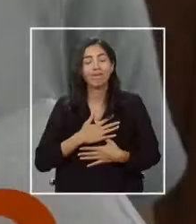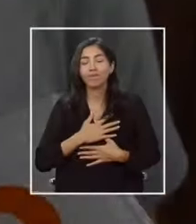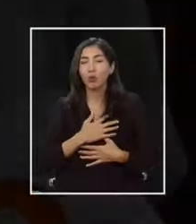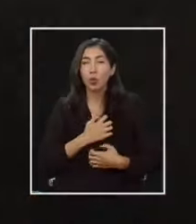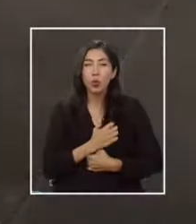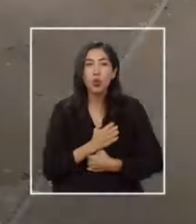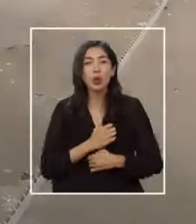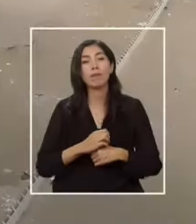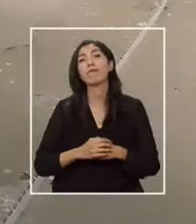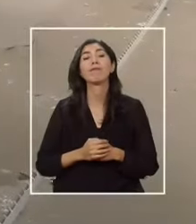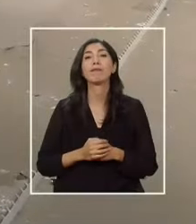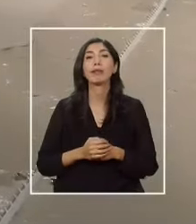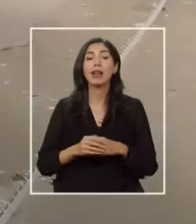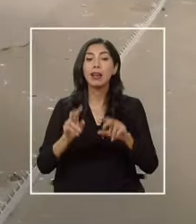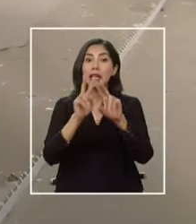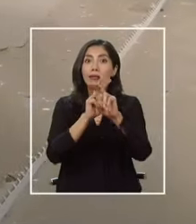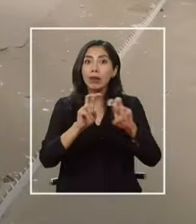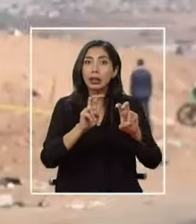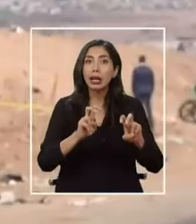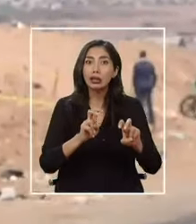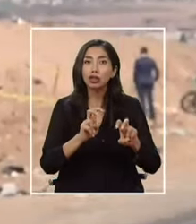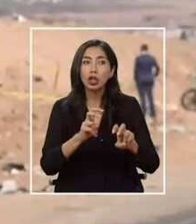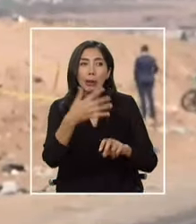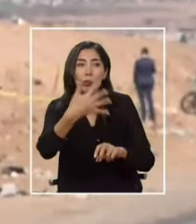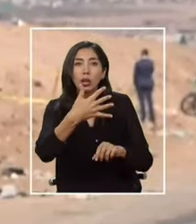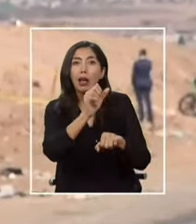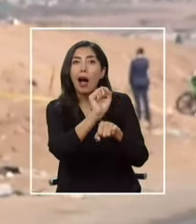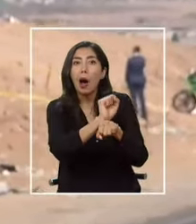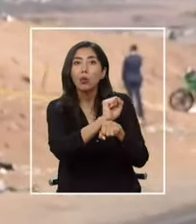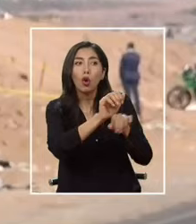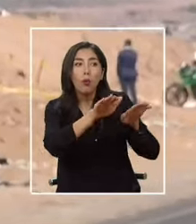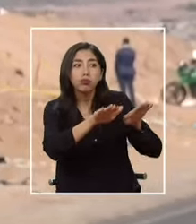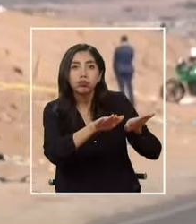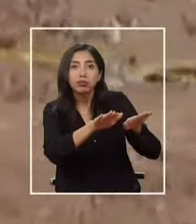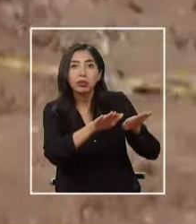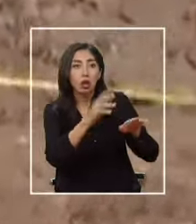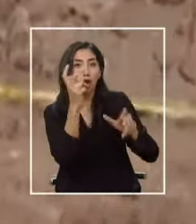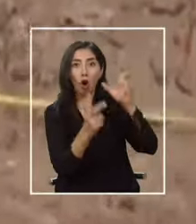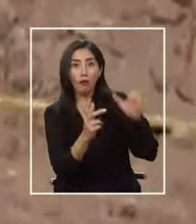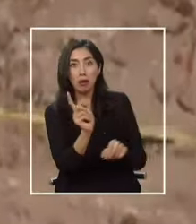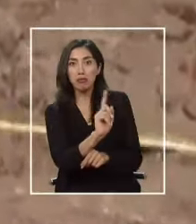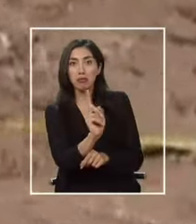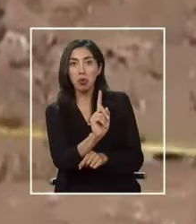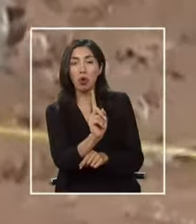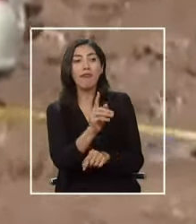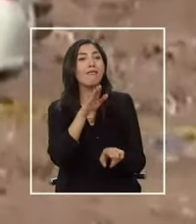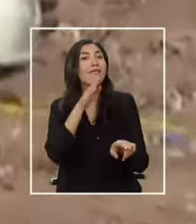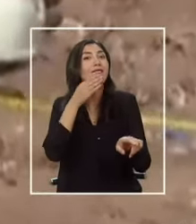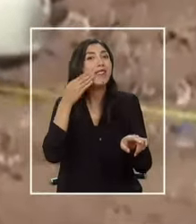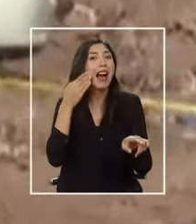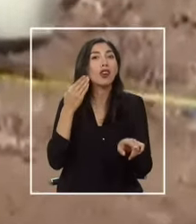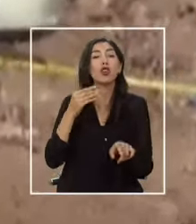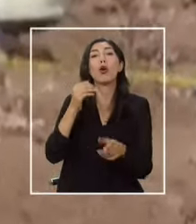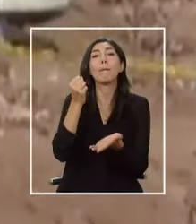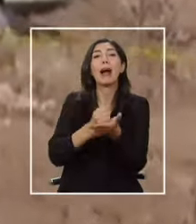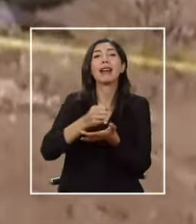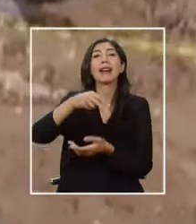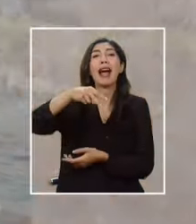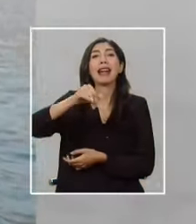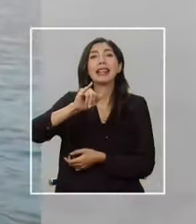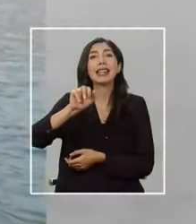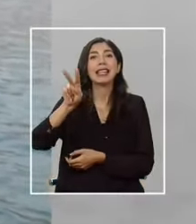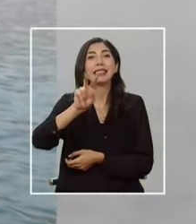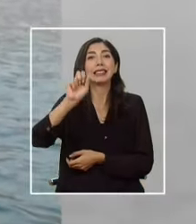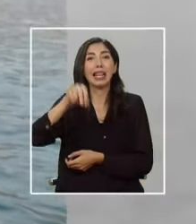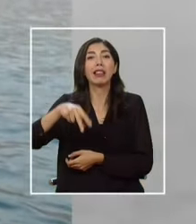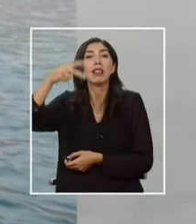Pieza clave en la investigación no son los autos, los que no tenían encargo por robo. El vehículo blanco marca Nissan Tida pertenece a la madre de la